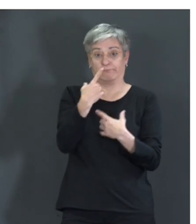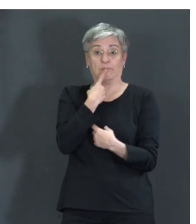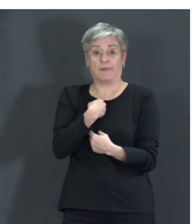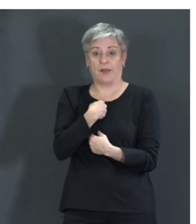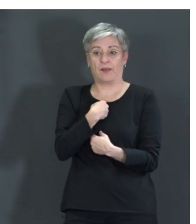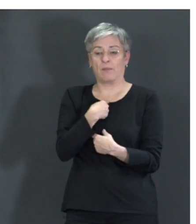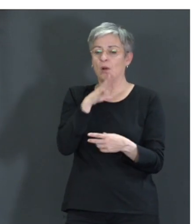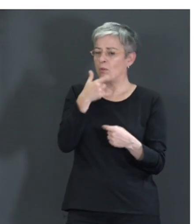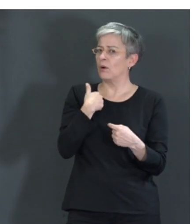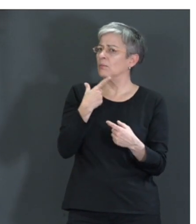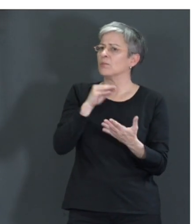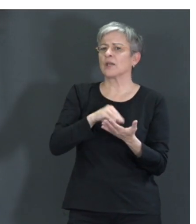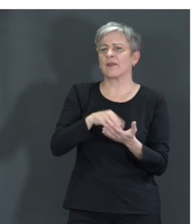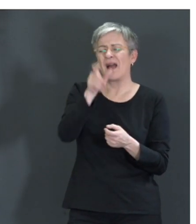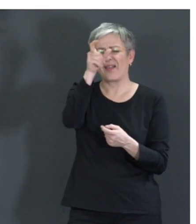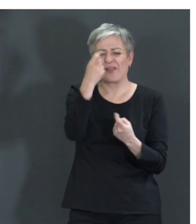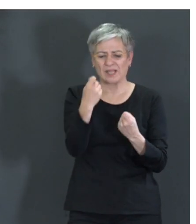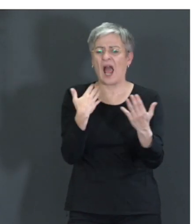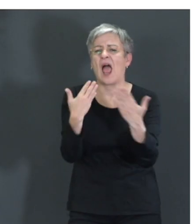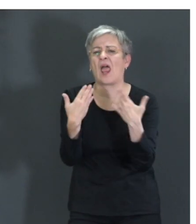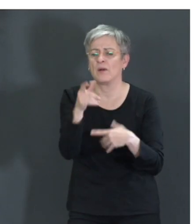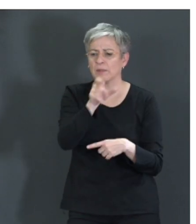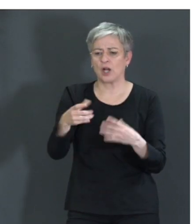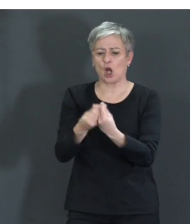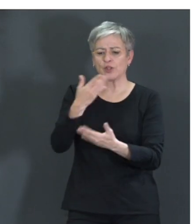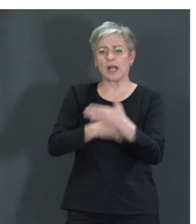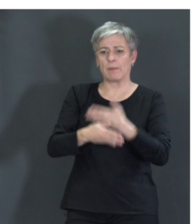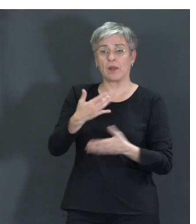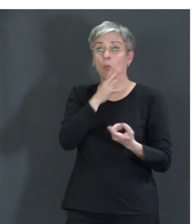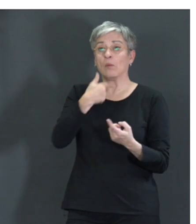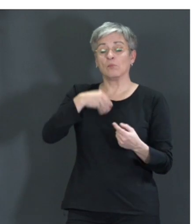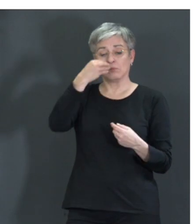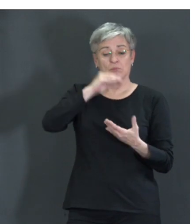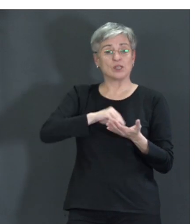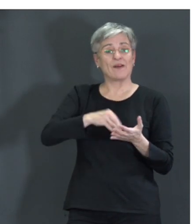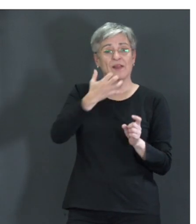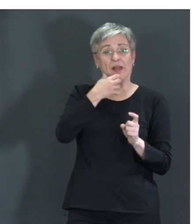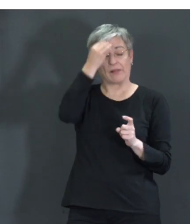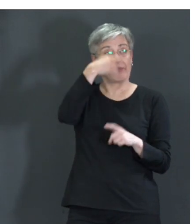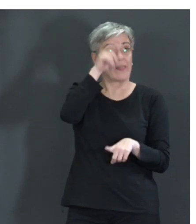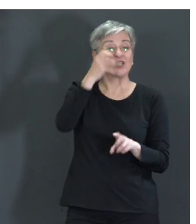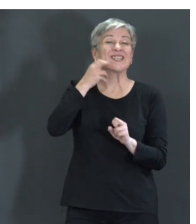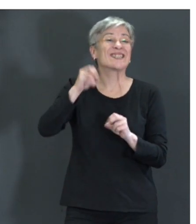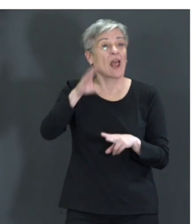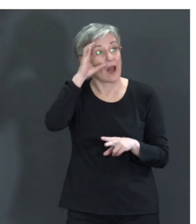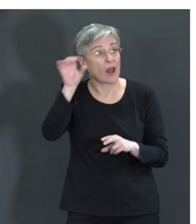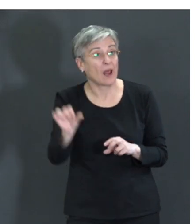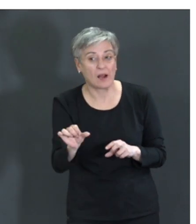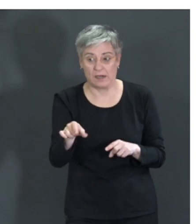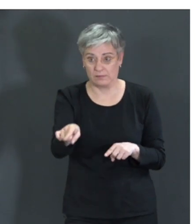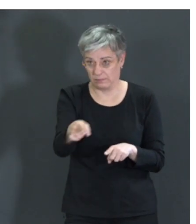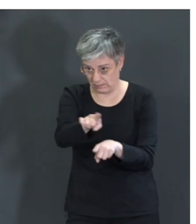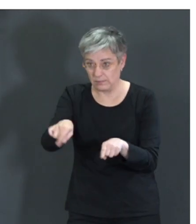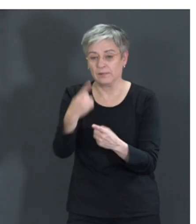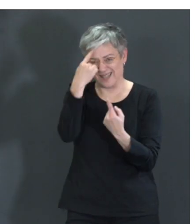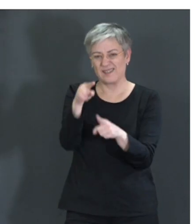hay que hablar mucho con las personas con discapacidad. A veces tomamos decisiones sin escuchar, ¿no? Y quien mejor conoce sus necesidades son